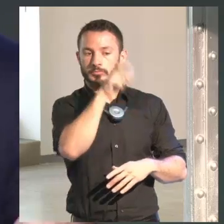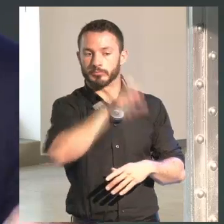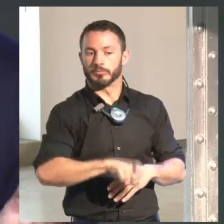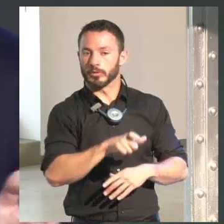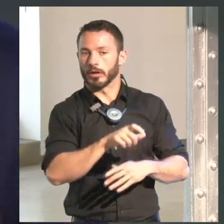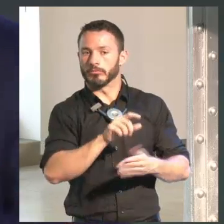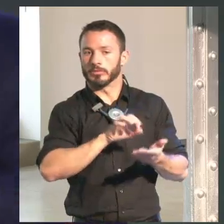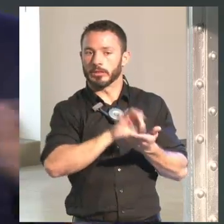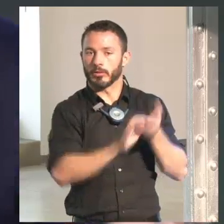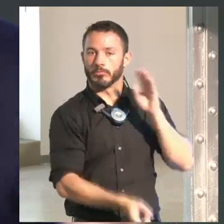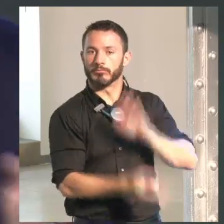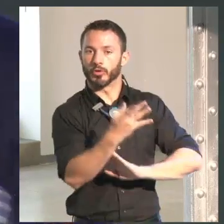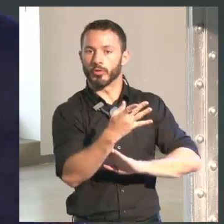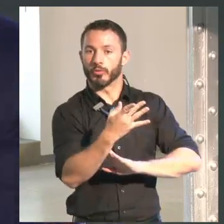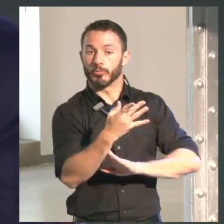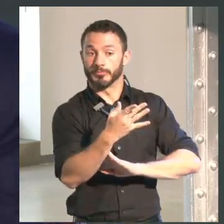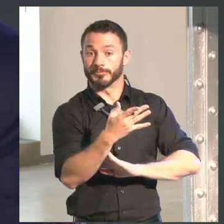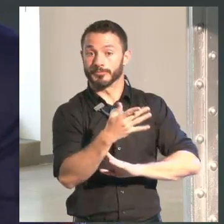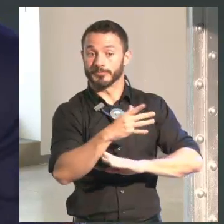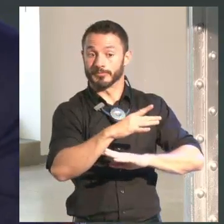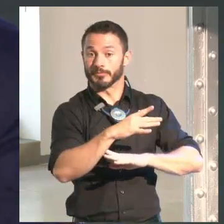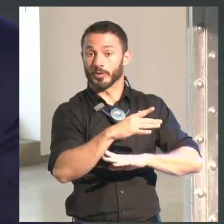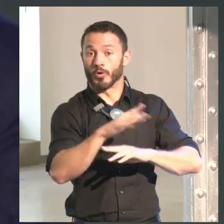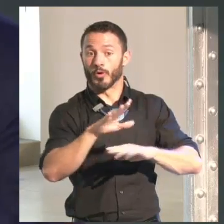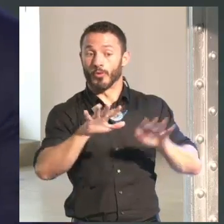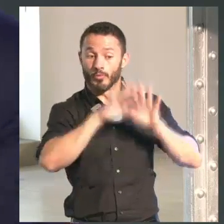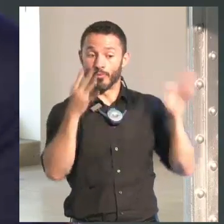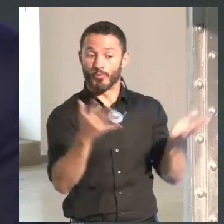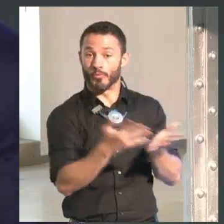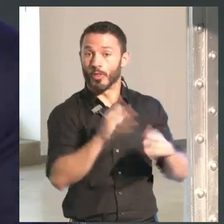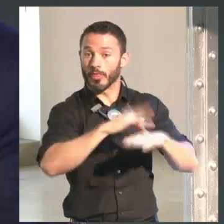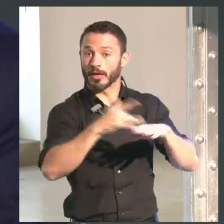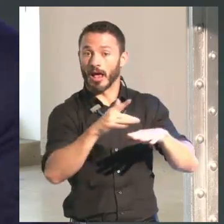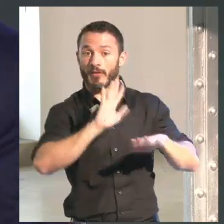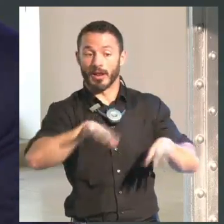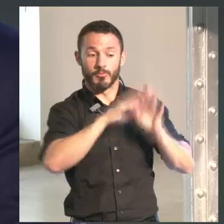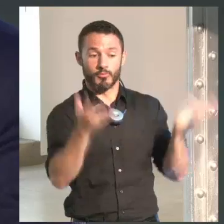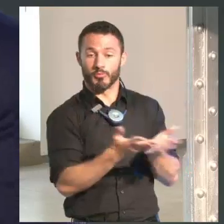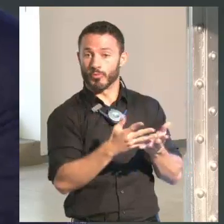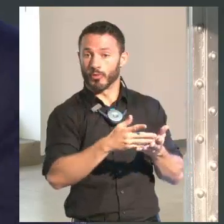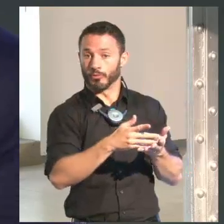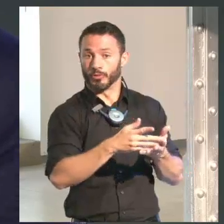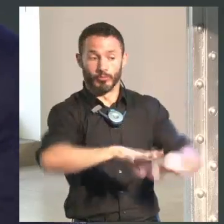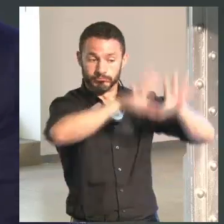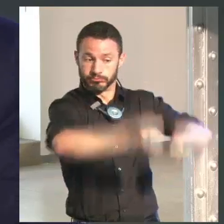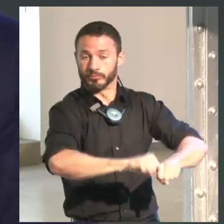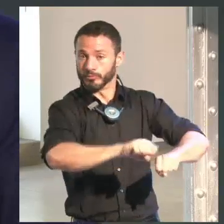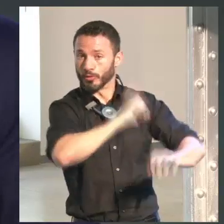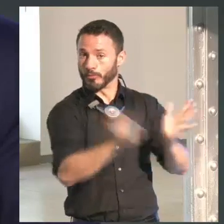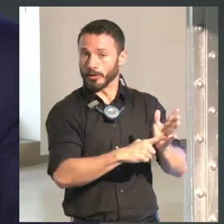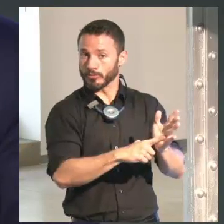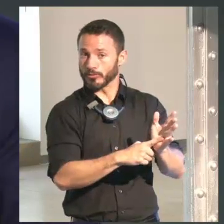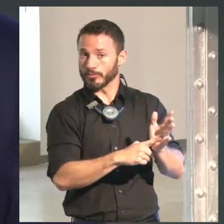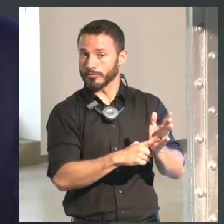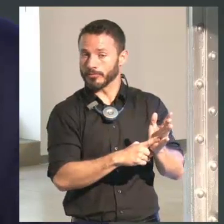es un servicio global, lo ocupa de una forma total. Entonces genera monopolios de facto. ¿Esto es bueno o es malo? Es una